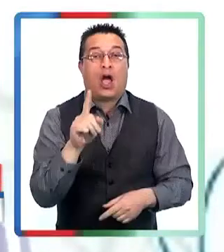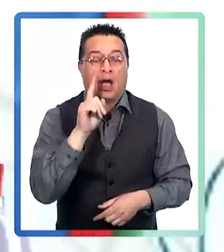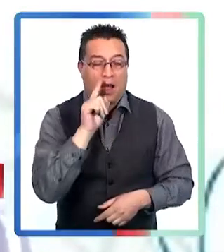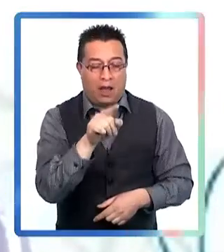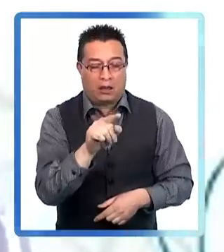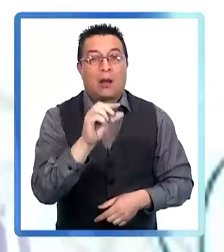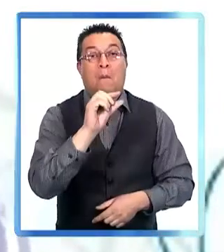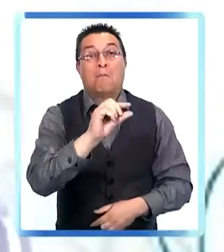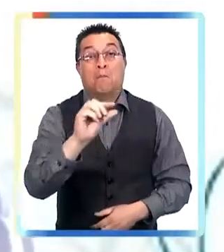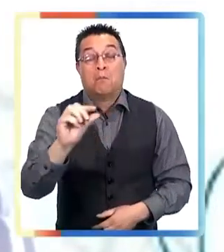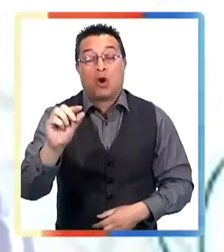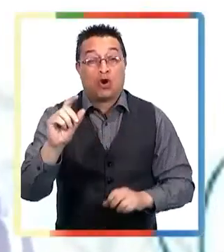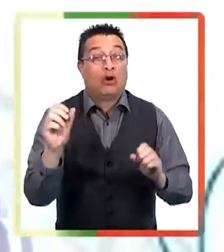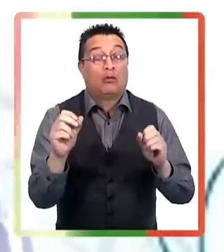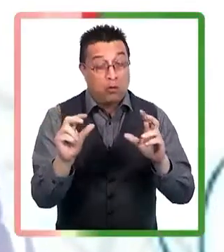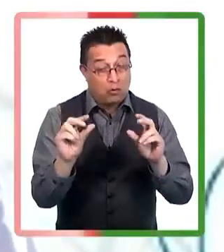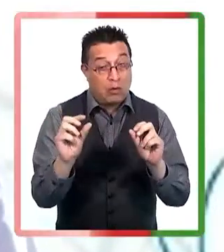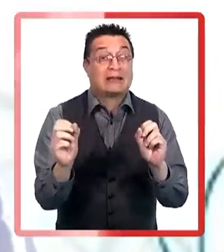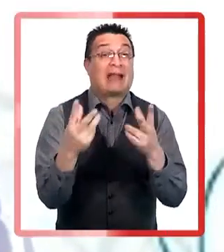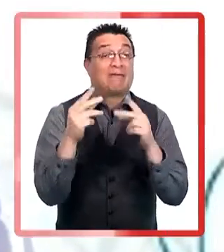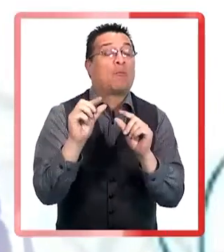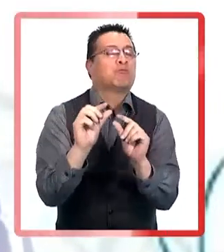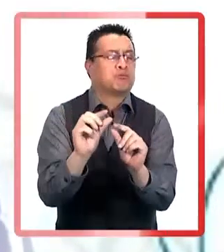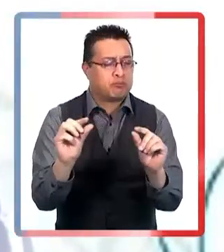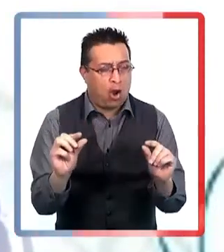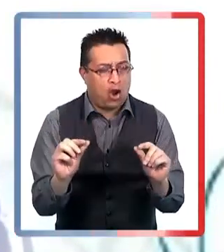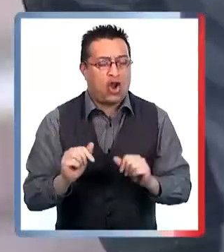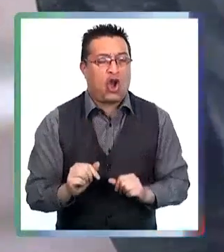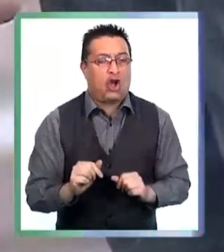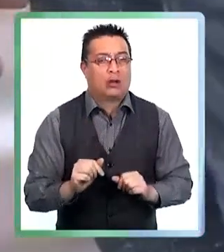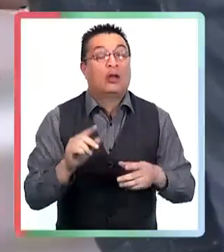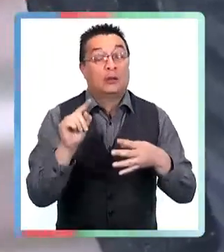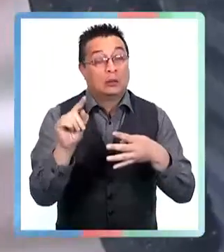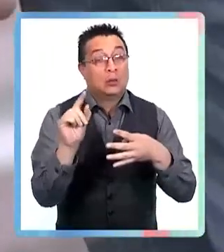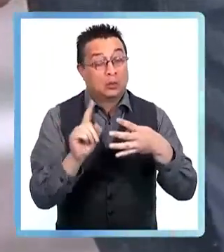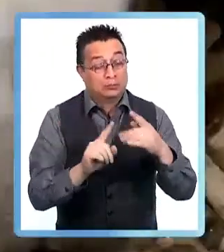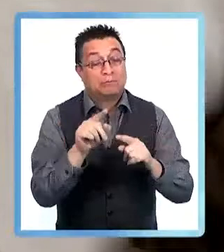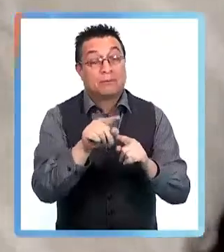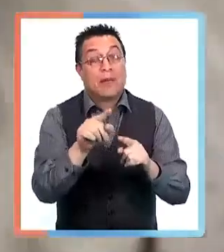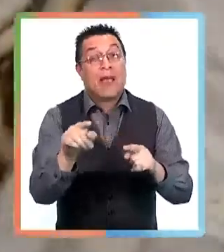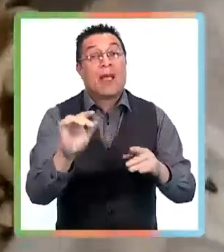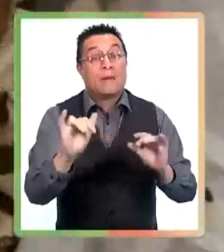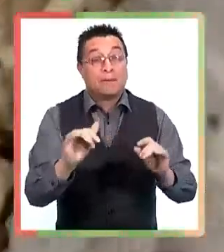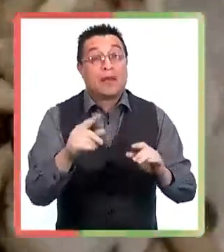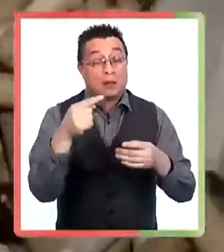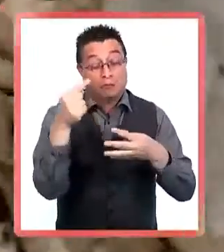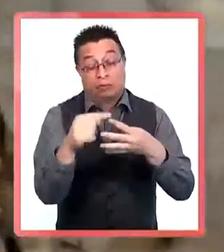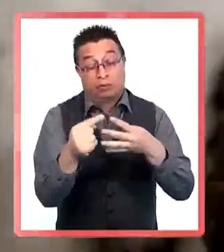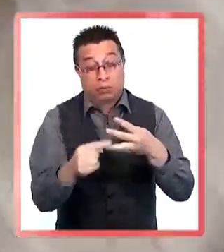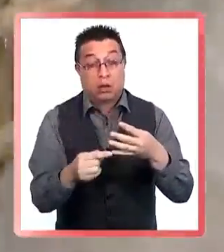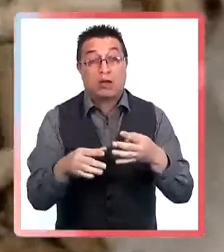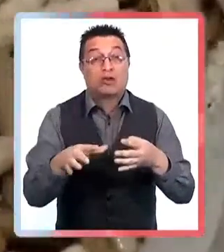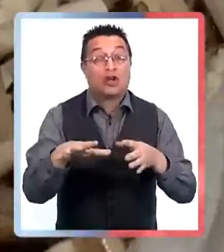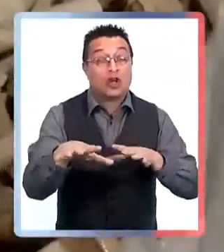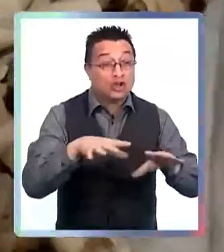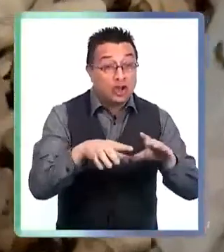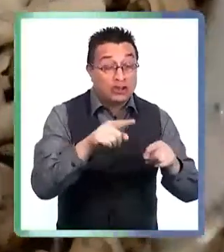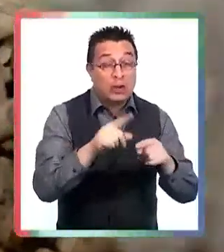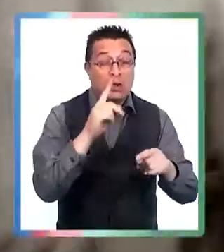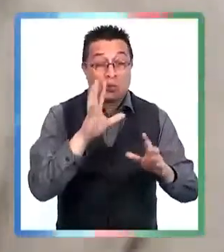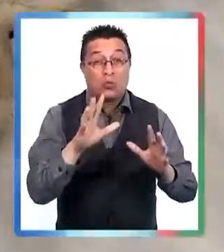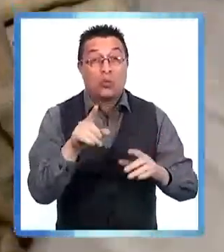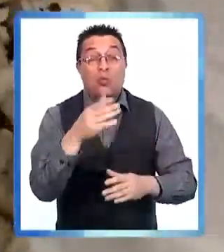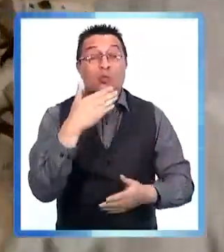importantes. Son pocos los que se salvan. Y en realidad, la cantidad de sustancias, cuando